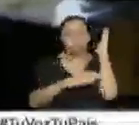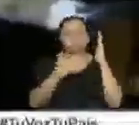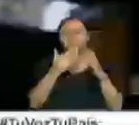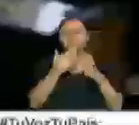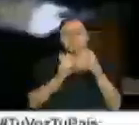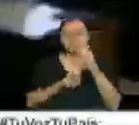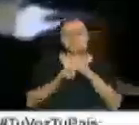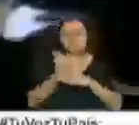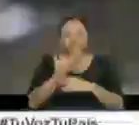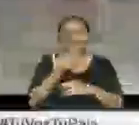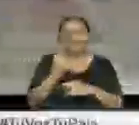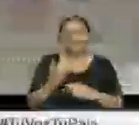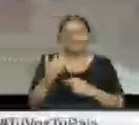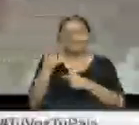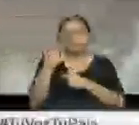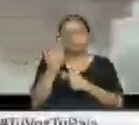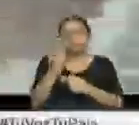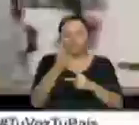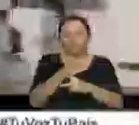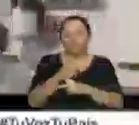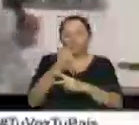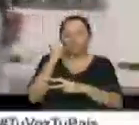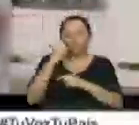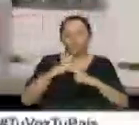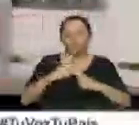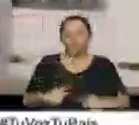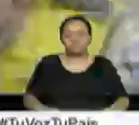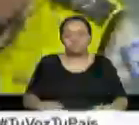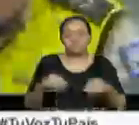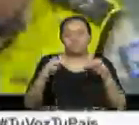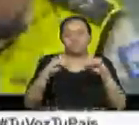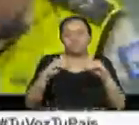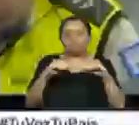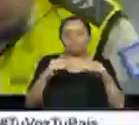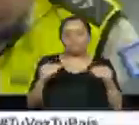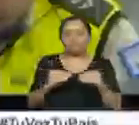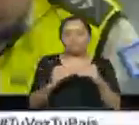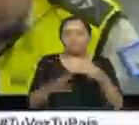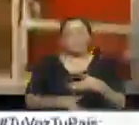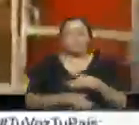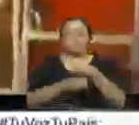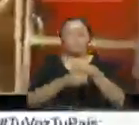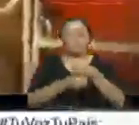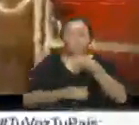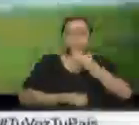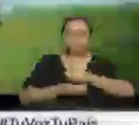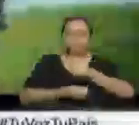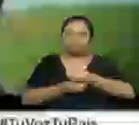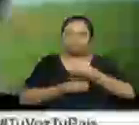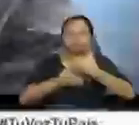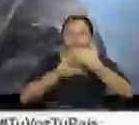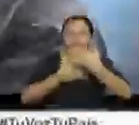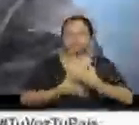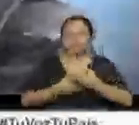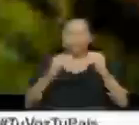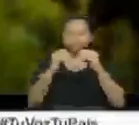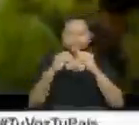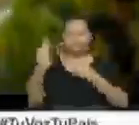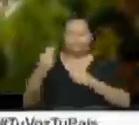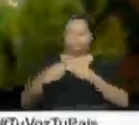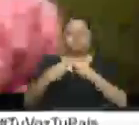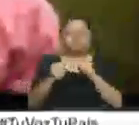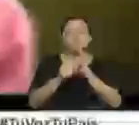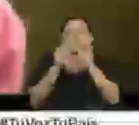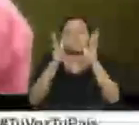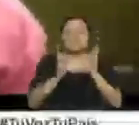para garantizar los derechos a la salud, a la educación, la seguridad, el trabajo digno y la